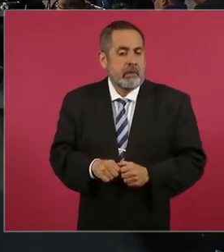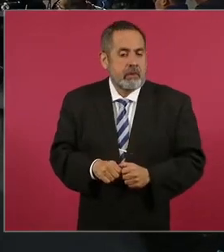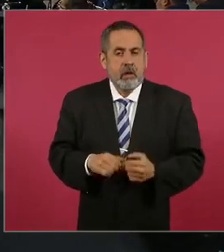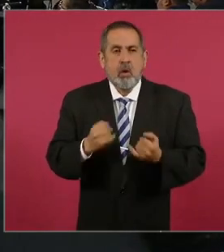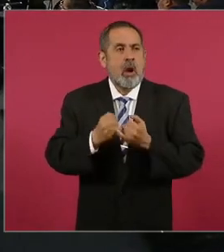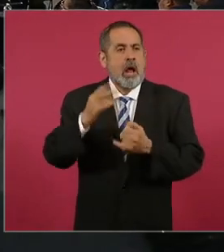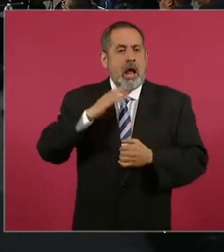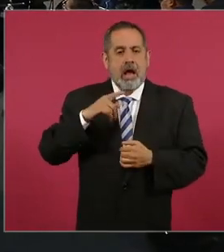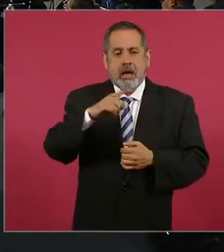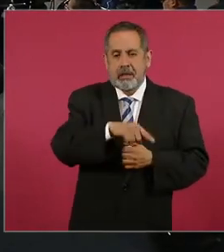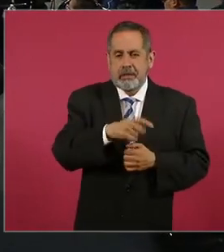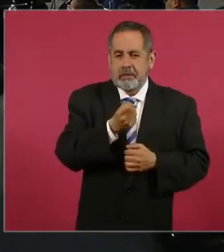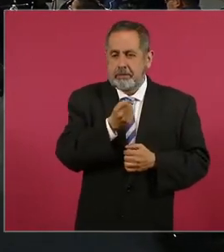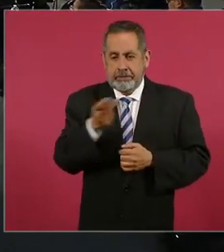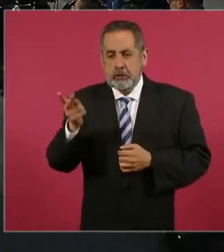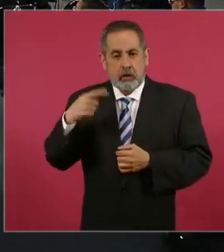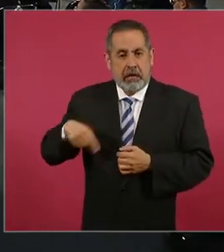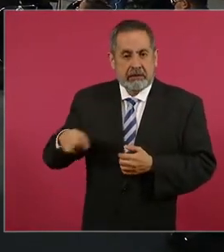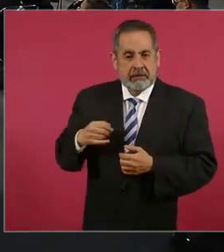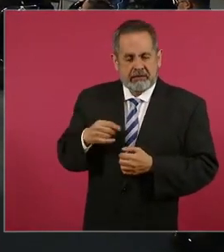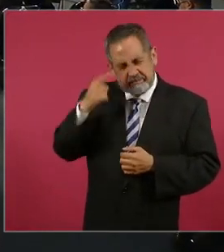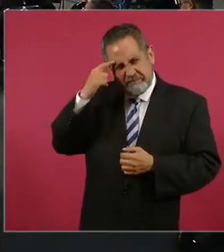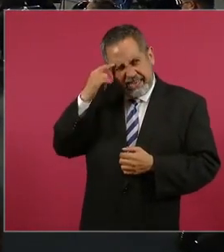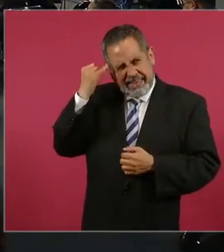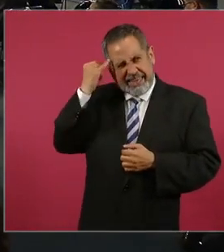existieron los independentistas,